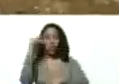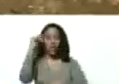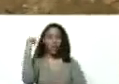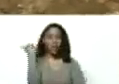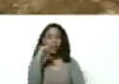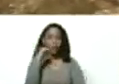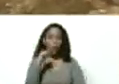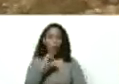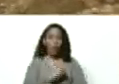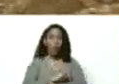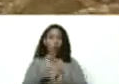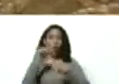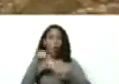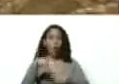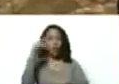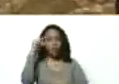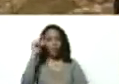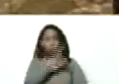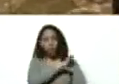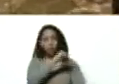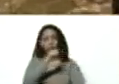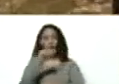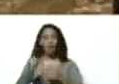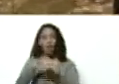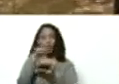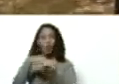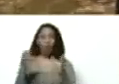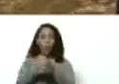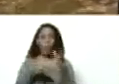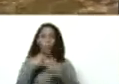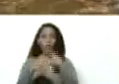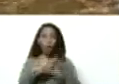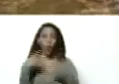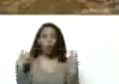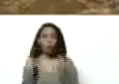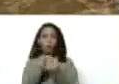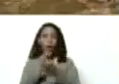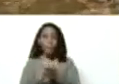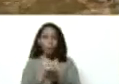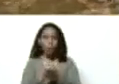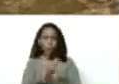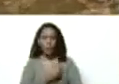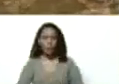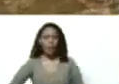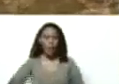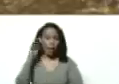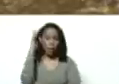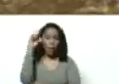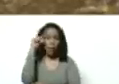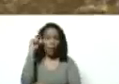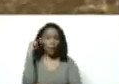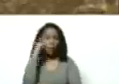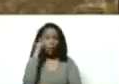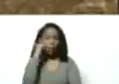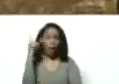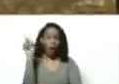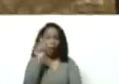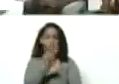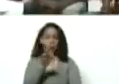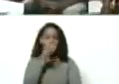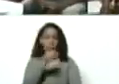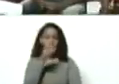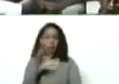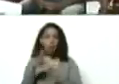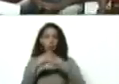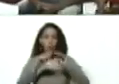definíamos hoy en la dirección nacional del partido, compañero presidente, que las asambleas del día sábado de elección van a ser a las 2 de la tarde en